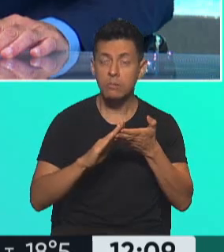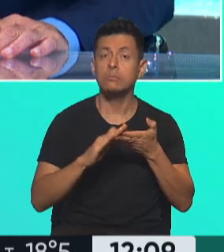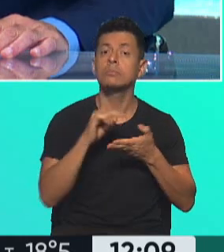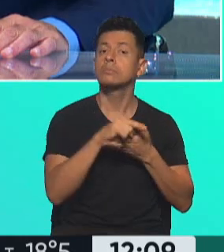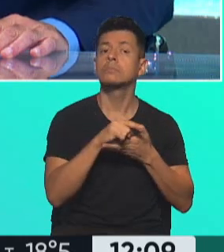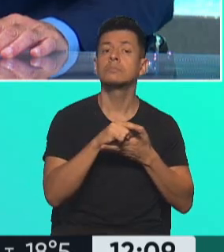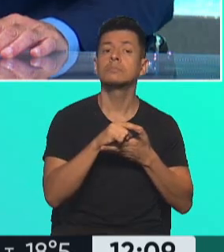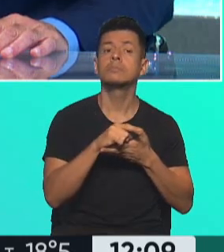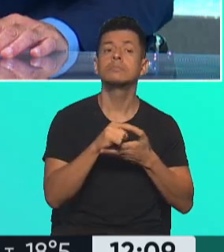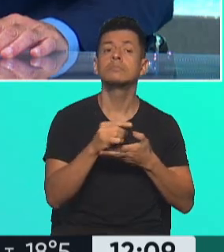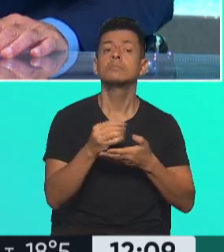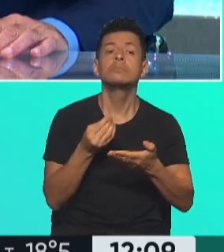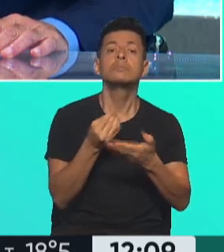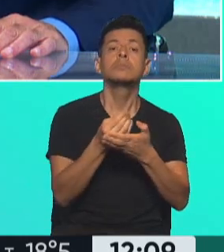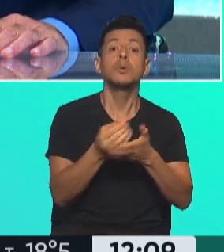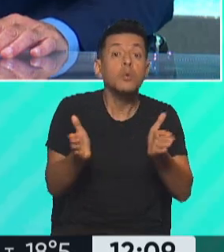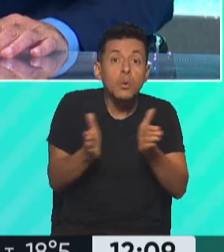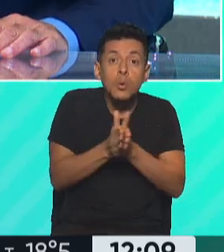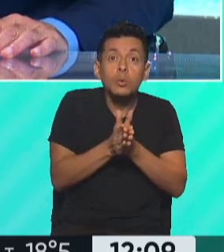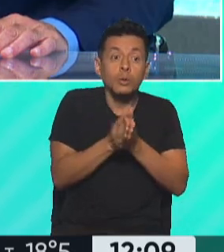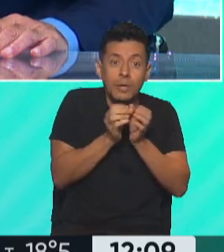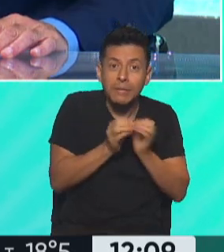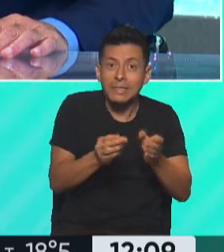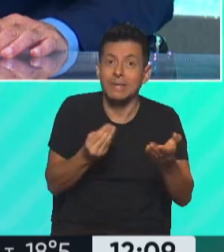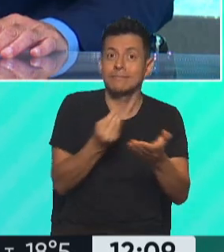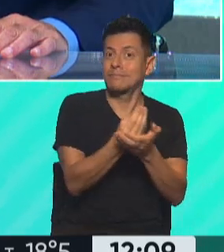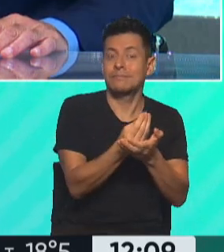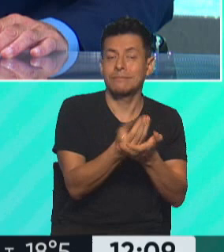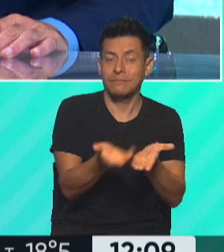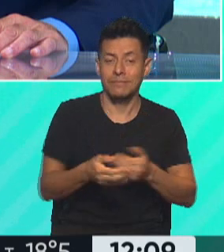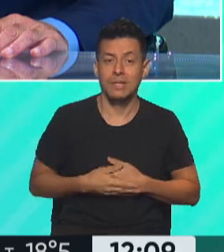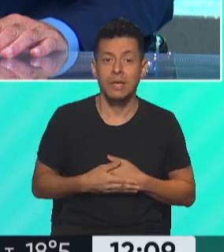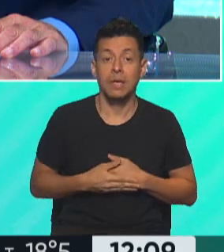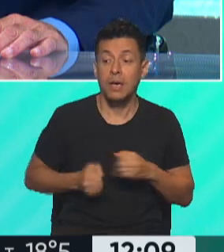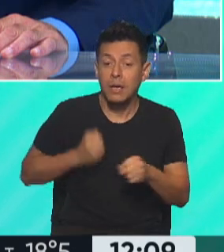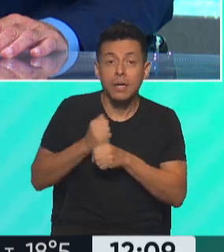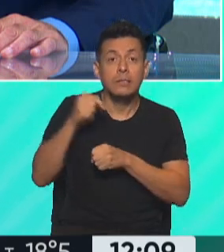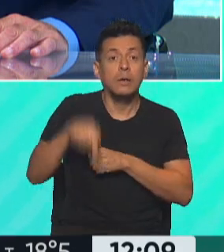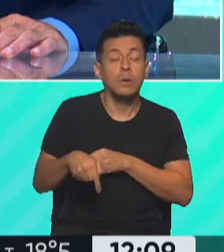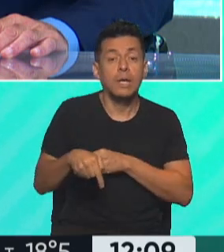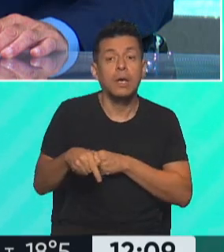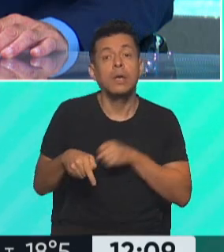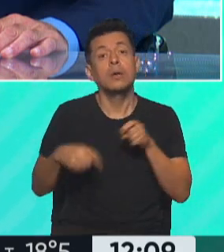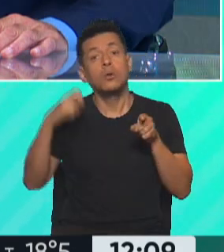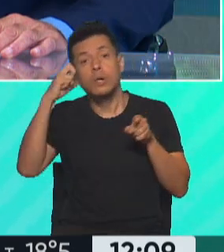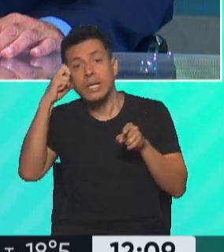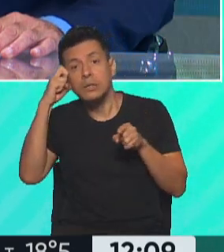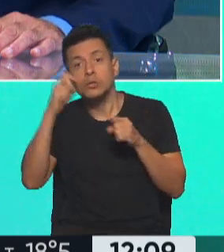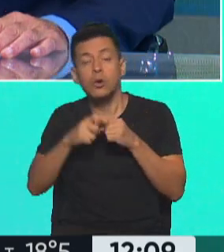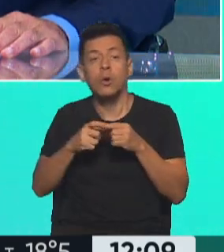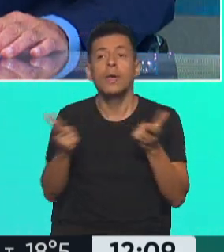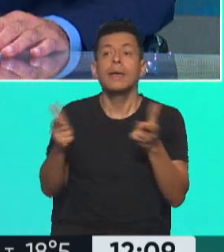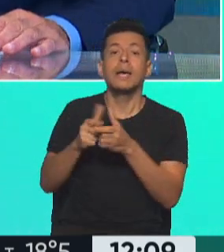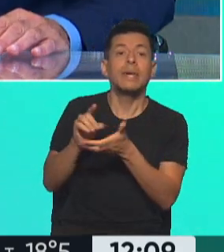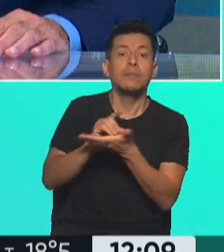van a iniciar su mandato de manera conjunta y simultánea. Y vos sabés que hasta el momento ni el Congreso ni la Cámara de